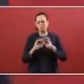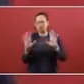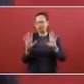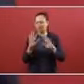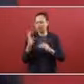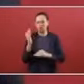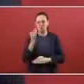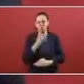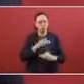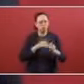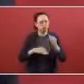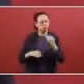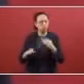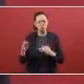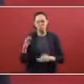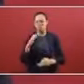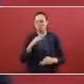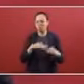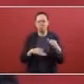estamos